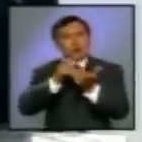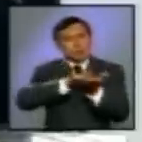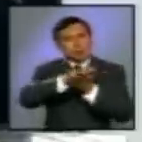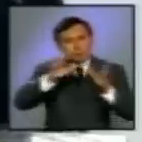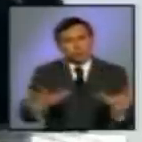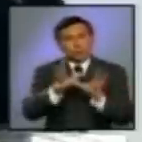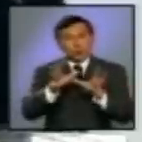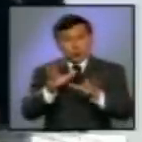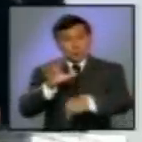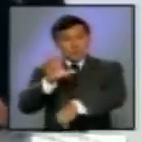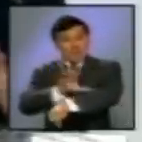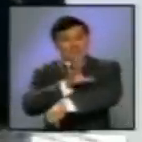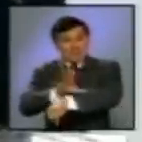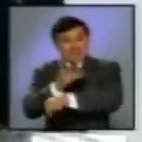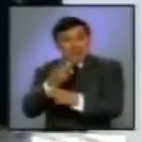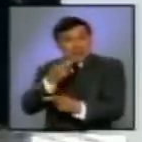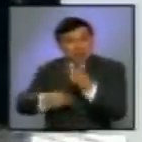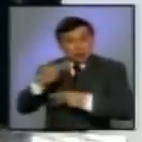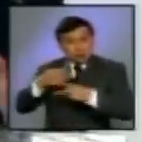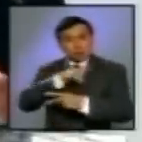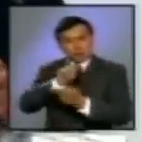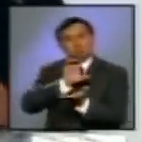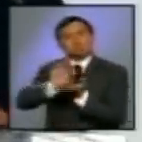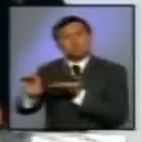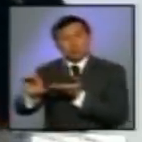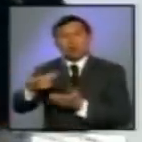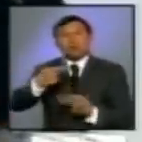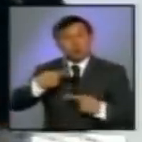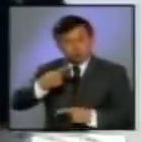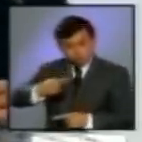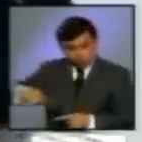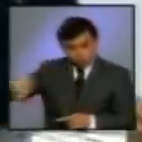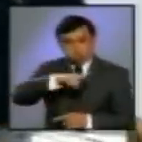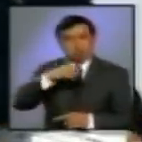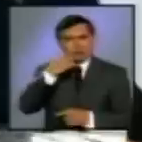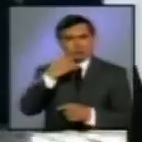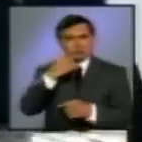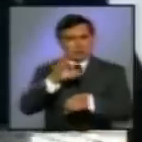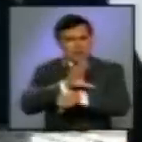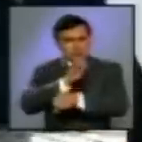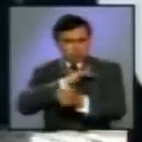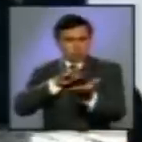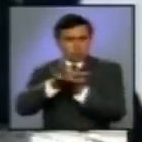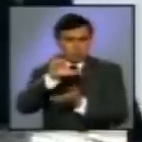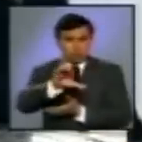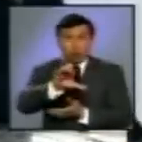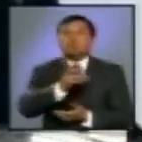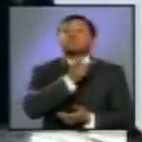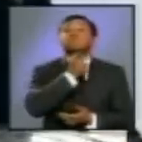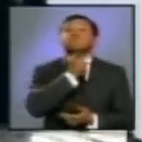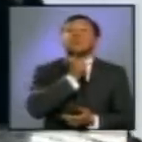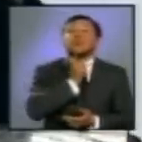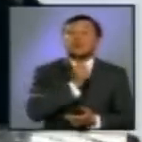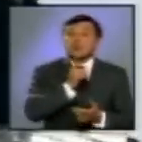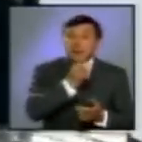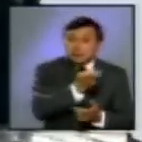renovables para justamente apoyar con cierto subsidio al consumo de estas energías. Un Pemex así va a financiar